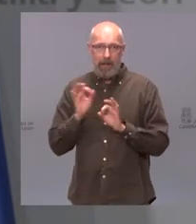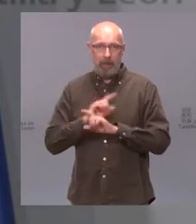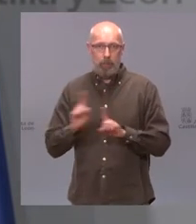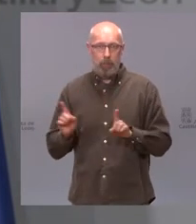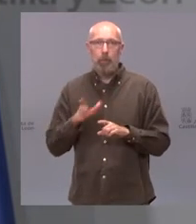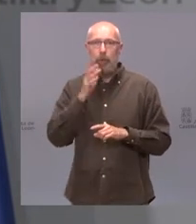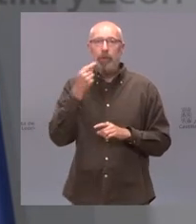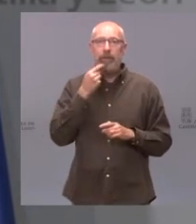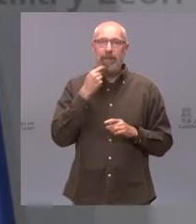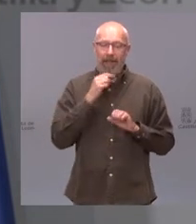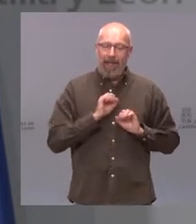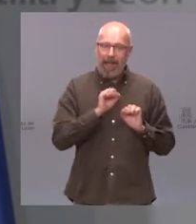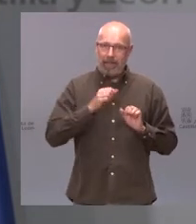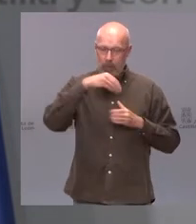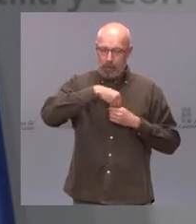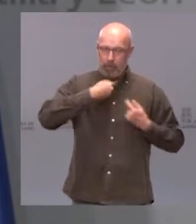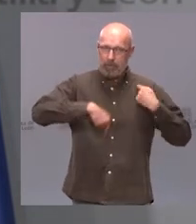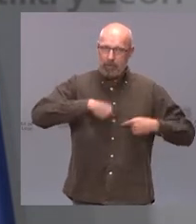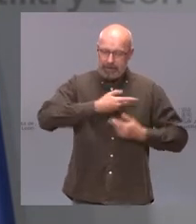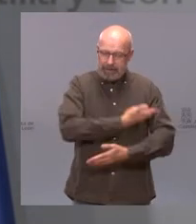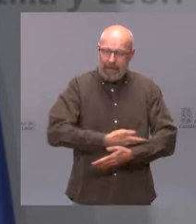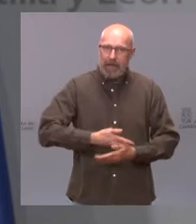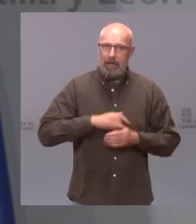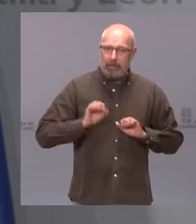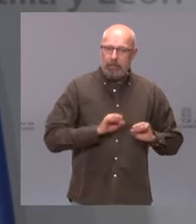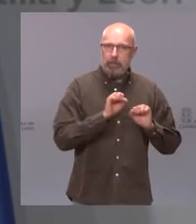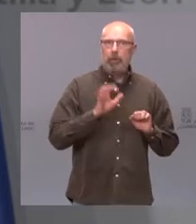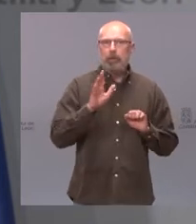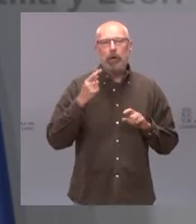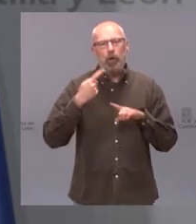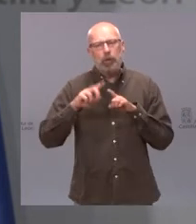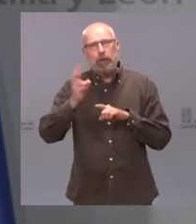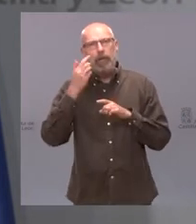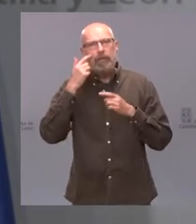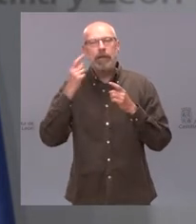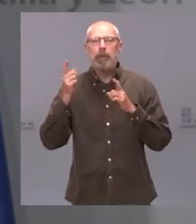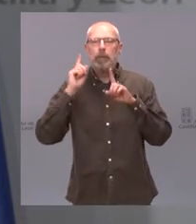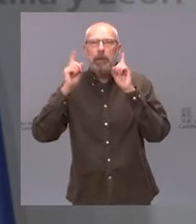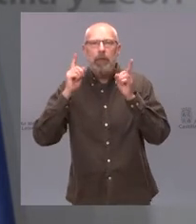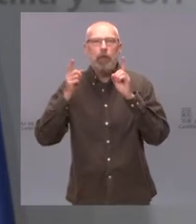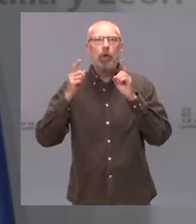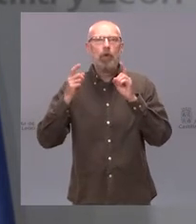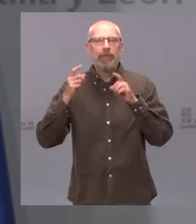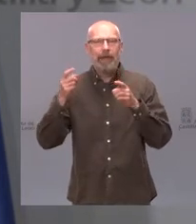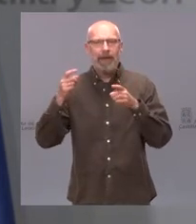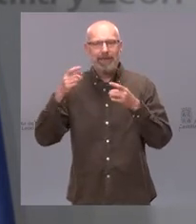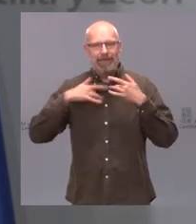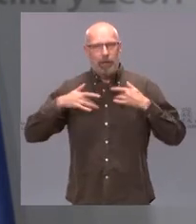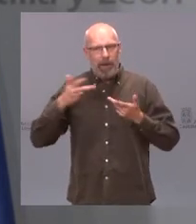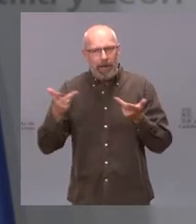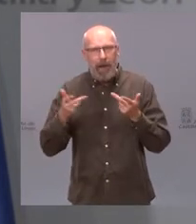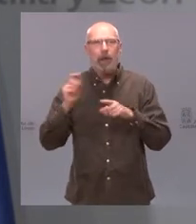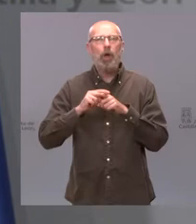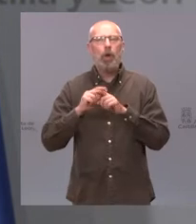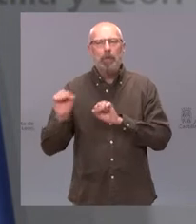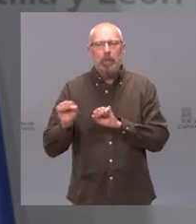otra cosa es la eficacia clínica en prevención de enfermedad grave, en prevención de mortalidad, en el uso en la población general. Ni tiene